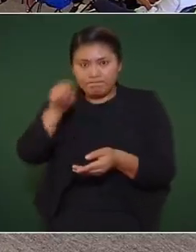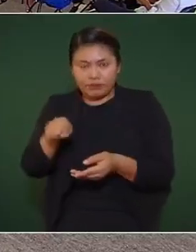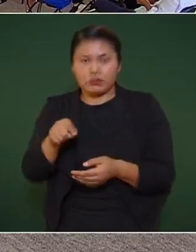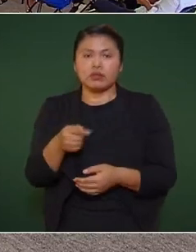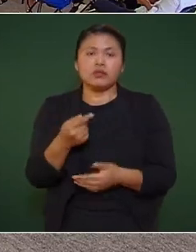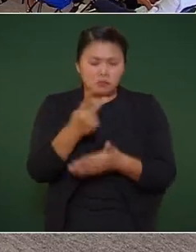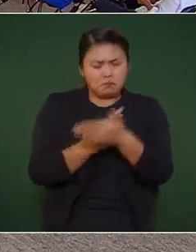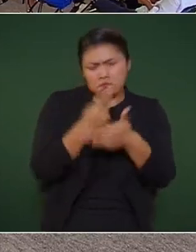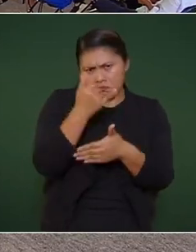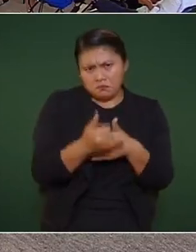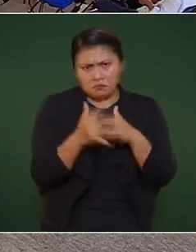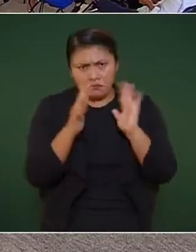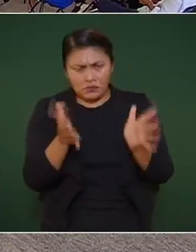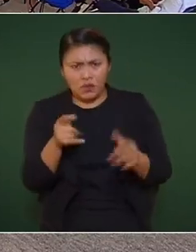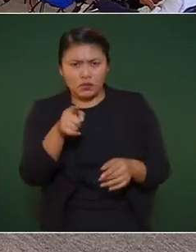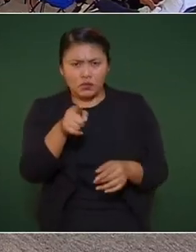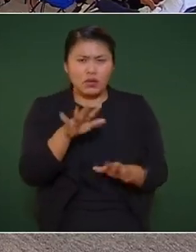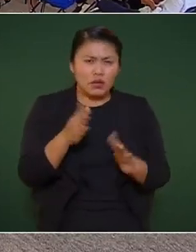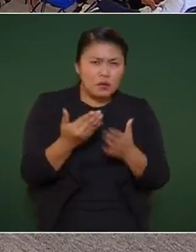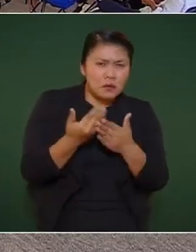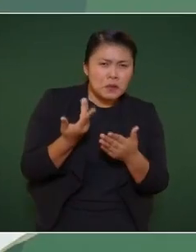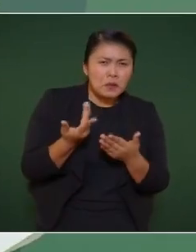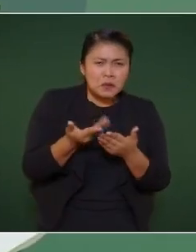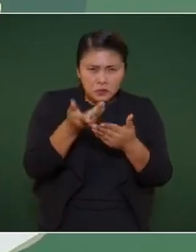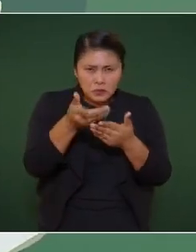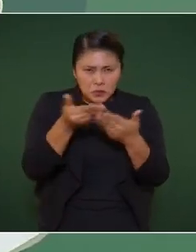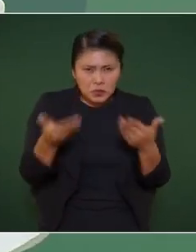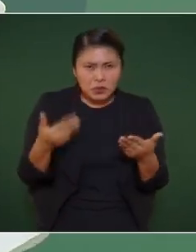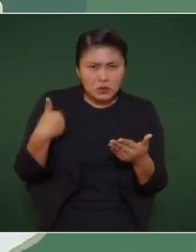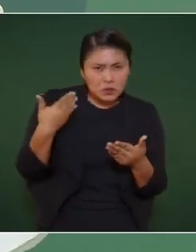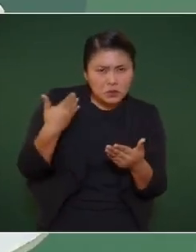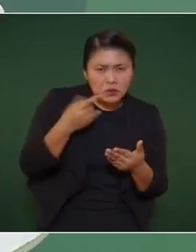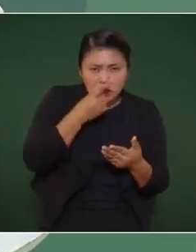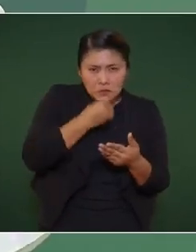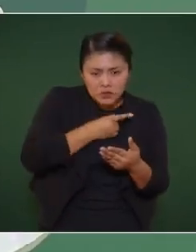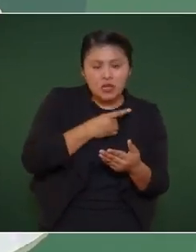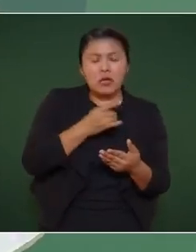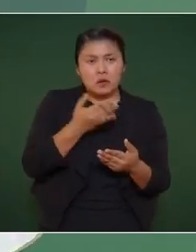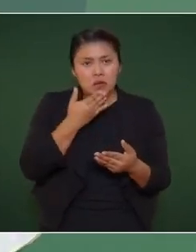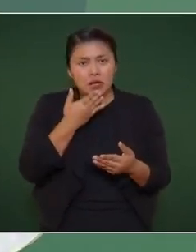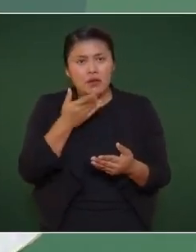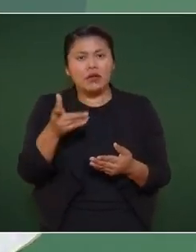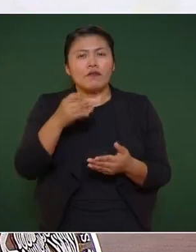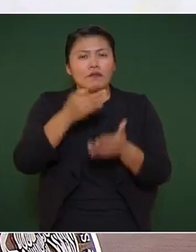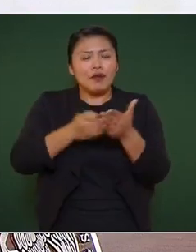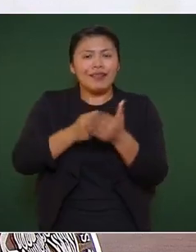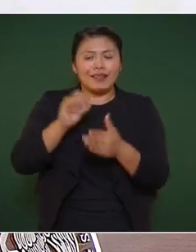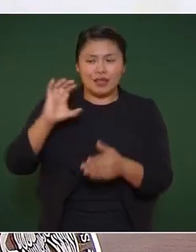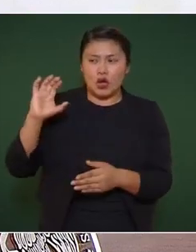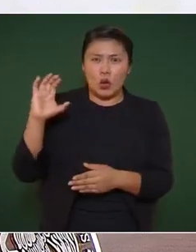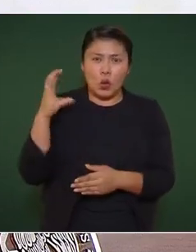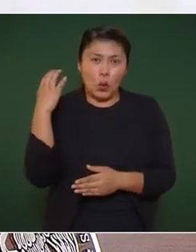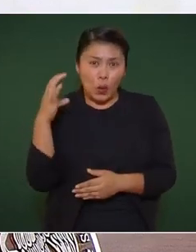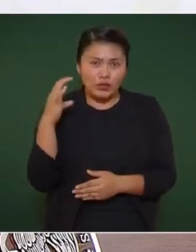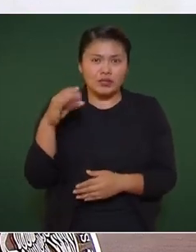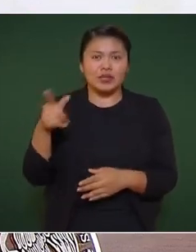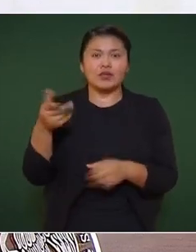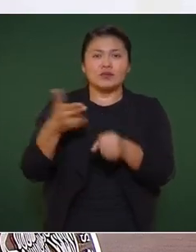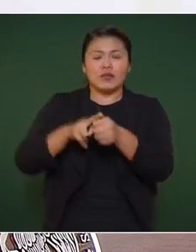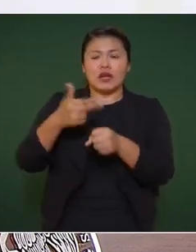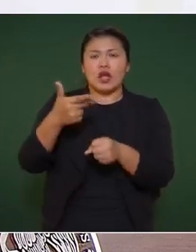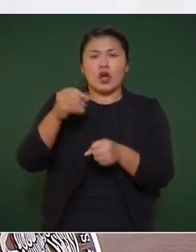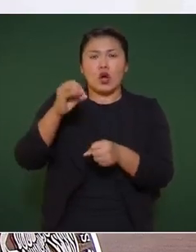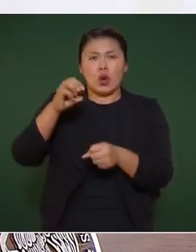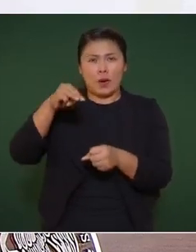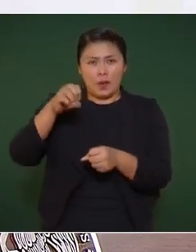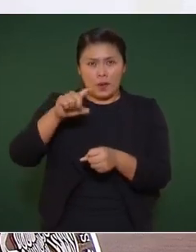y ahora que lo comentas, sí sería una buena opción, y puede ser ahí en el Gómez Farías de Coatzacoalcos. Especialmente hemos, porque